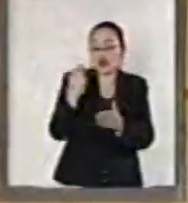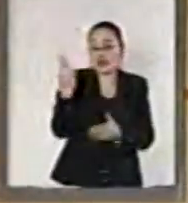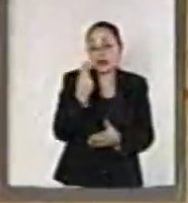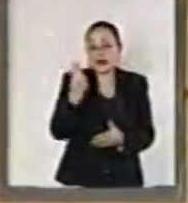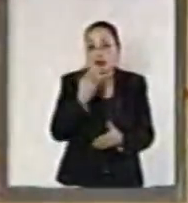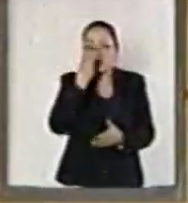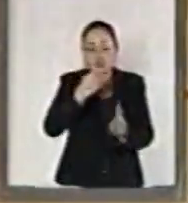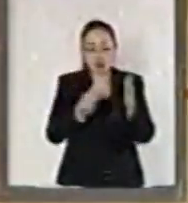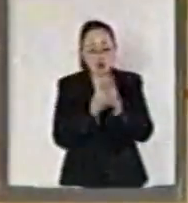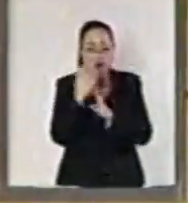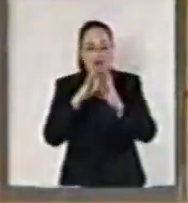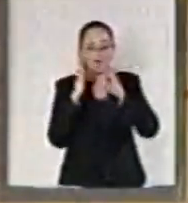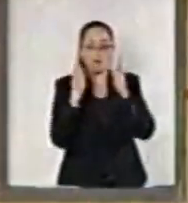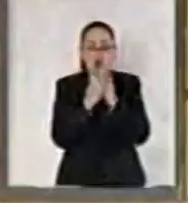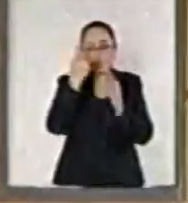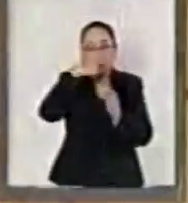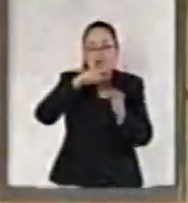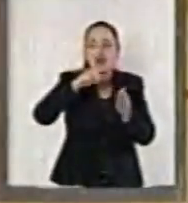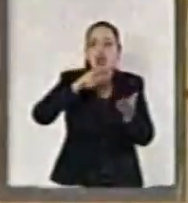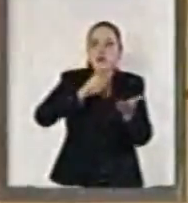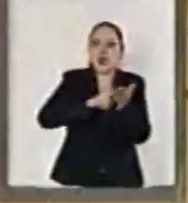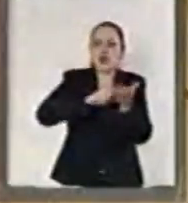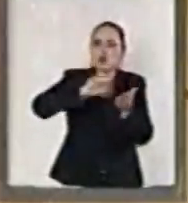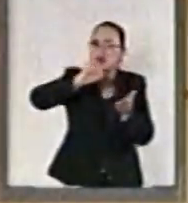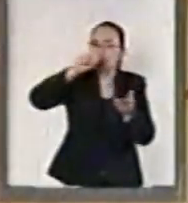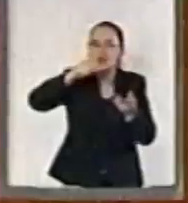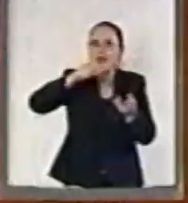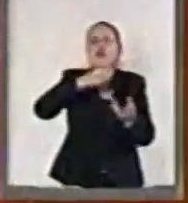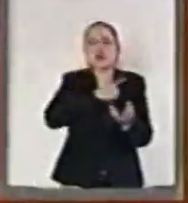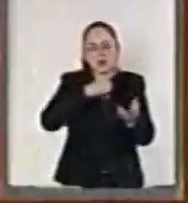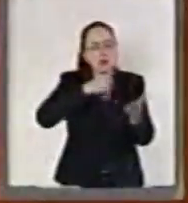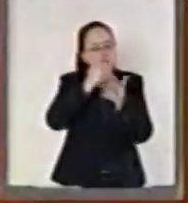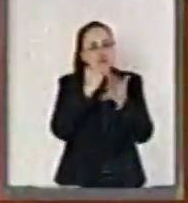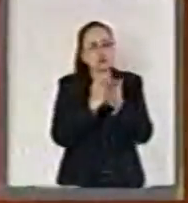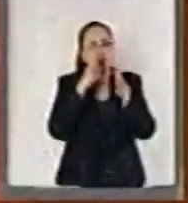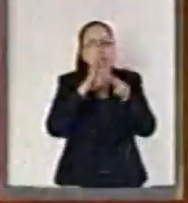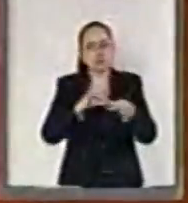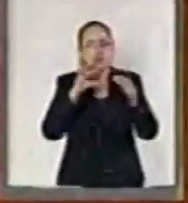nueva metodología argumentando varias cosas.